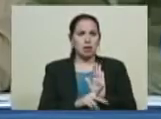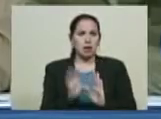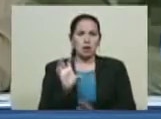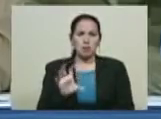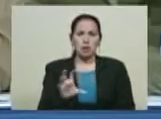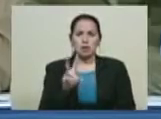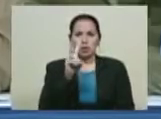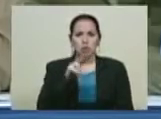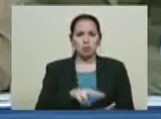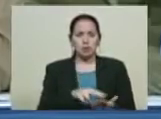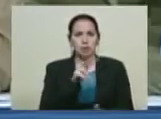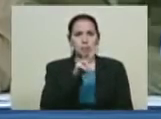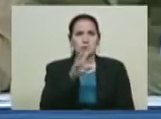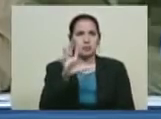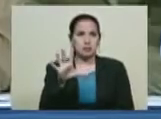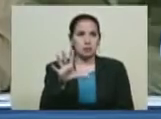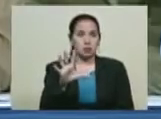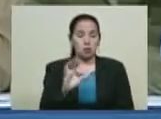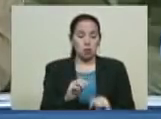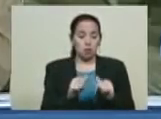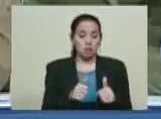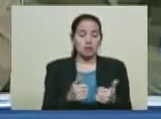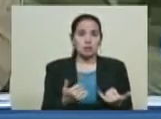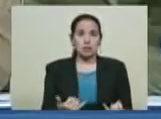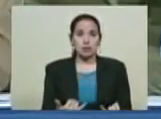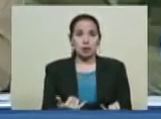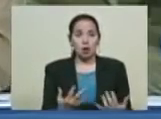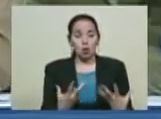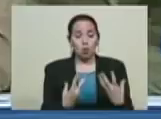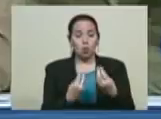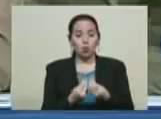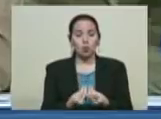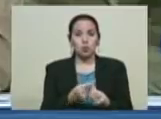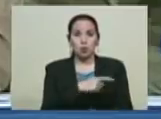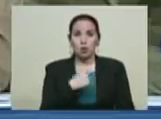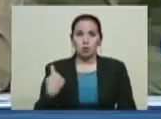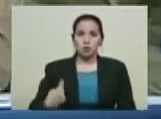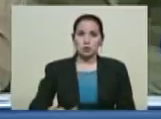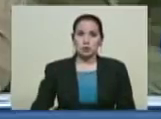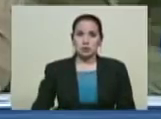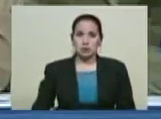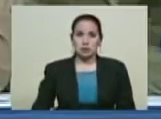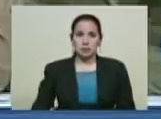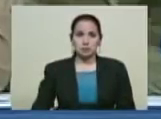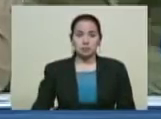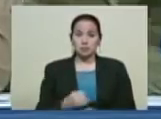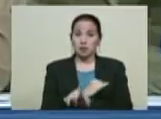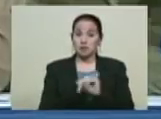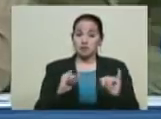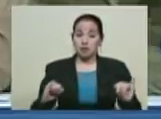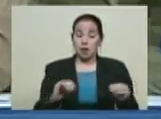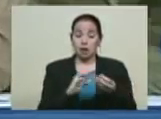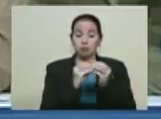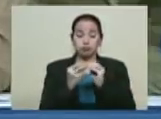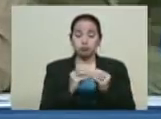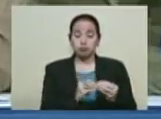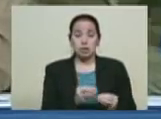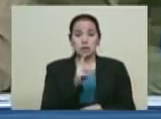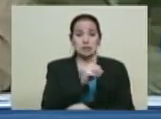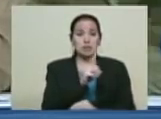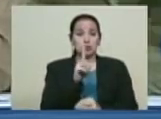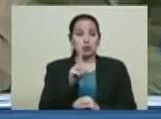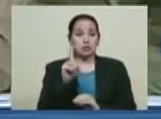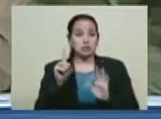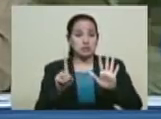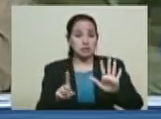2025, para empezar ya junto a China, al terminar la instalación de estas 116